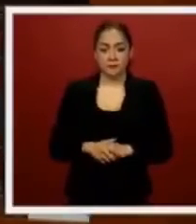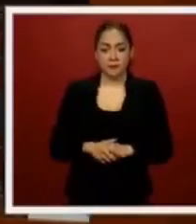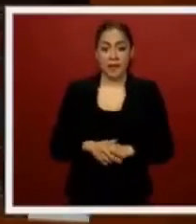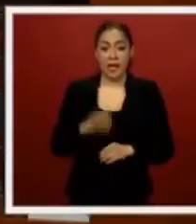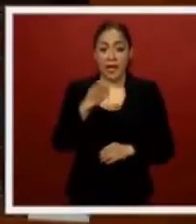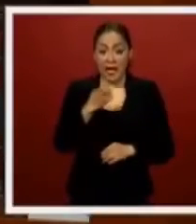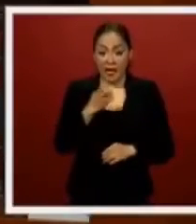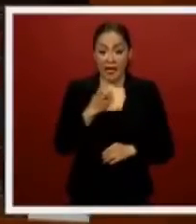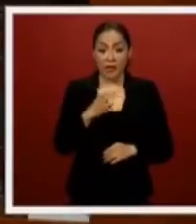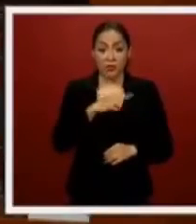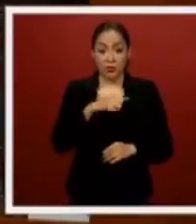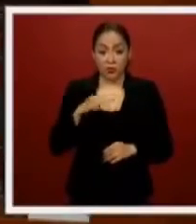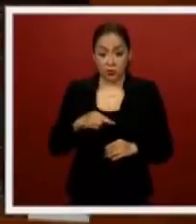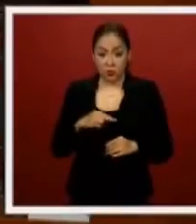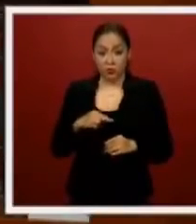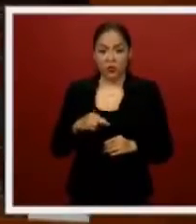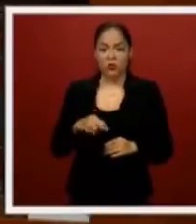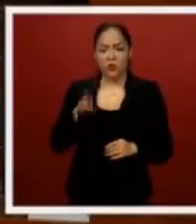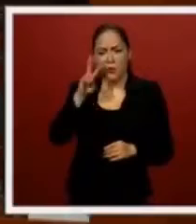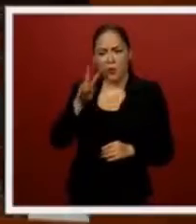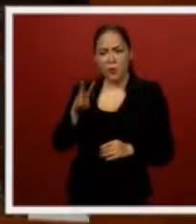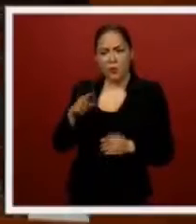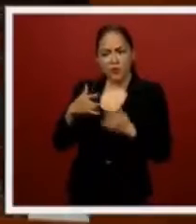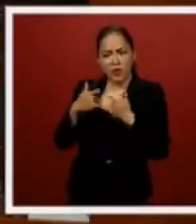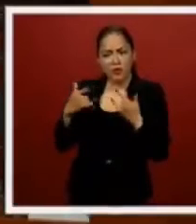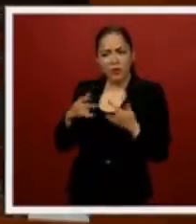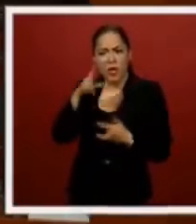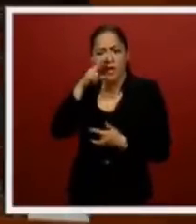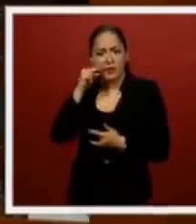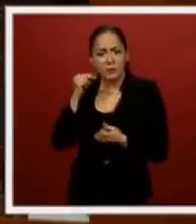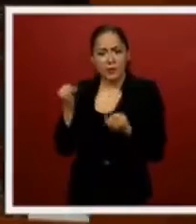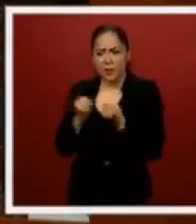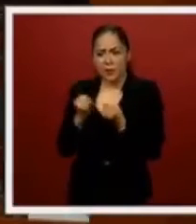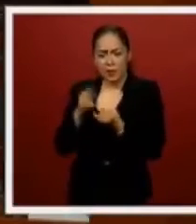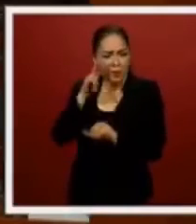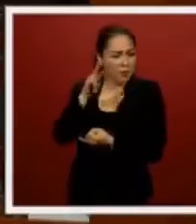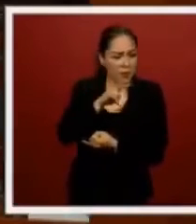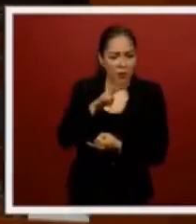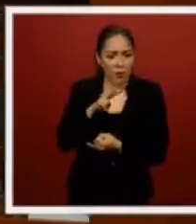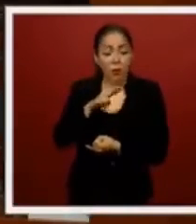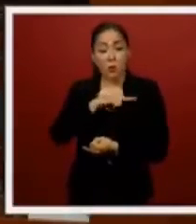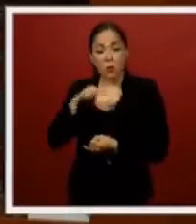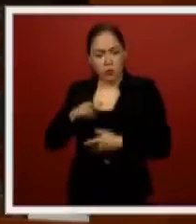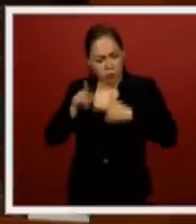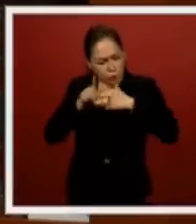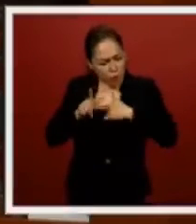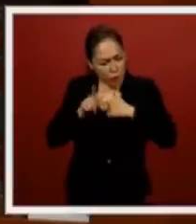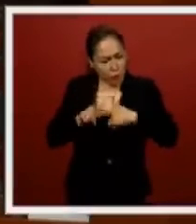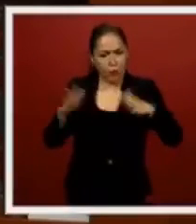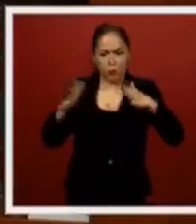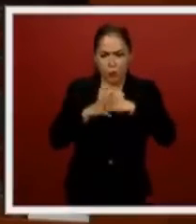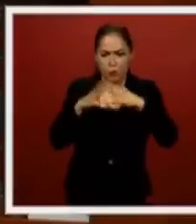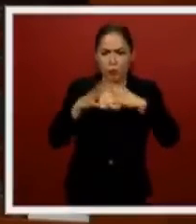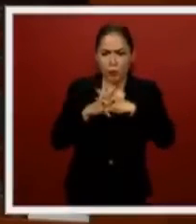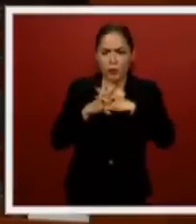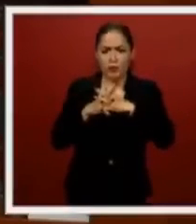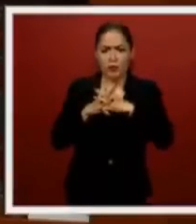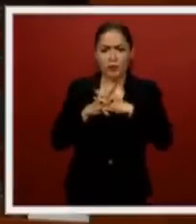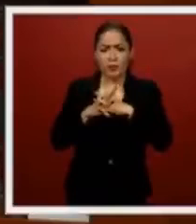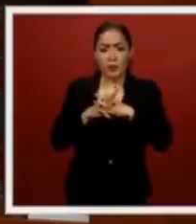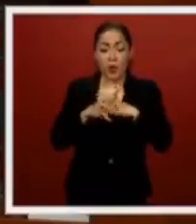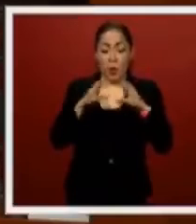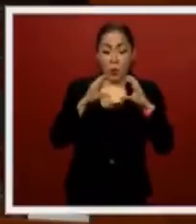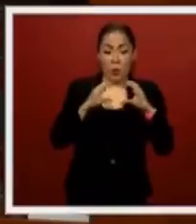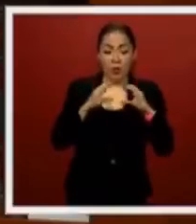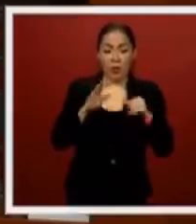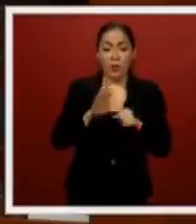de las causas por las que luchó Zapata, y creo que tenemos que seguir todos luchando porque esta riqueza la han obtenido de la